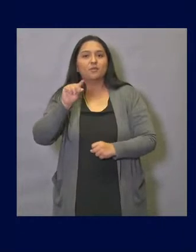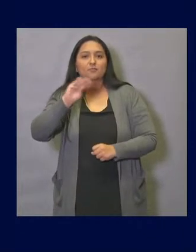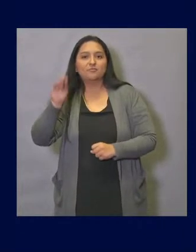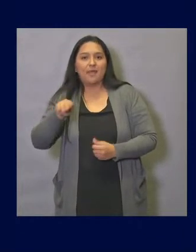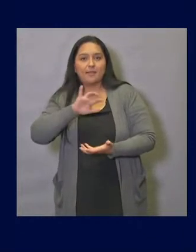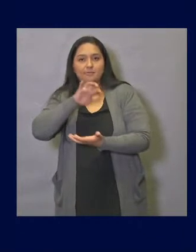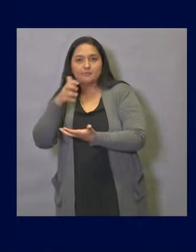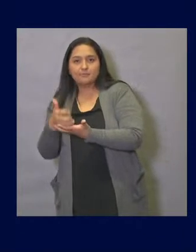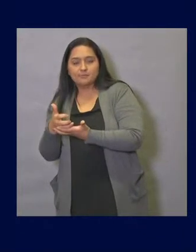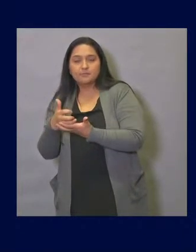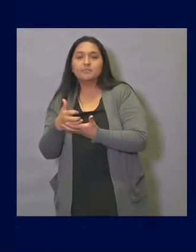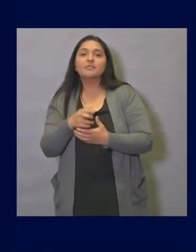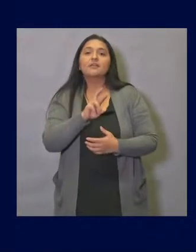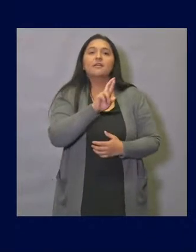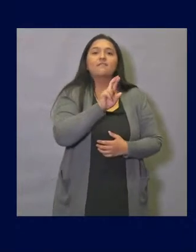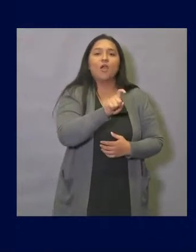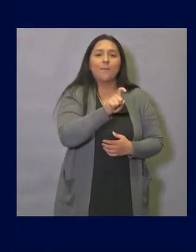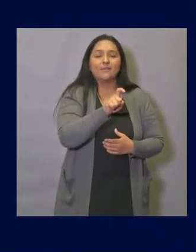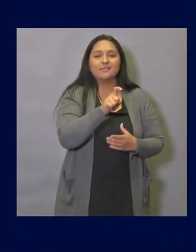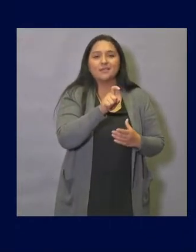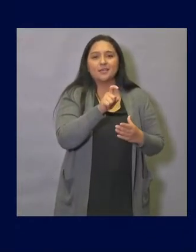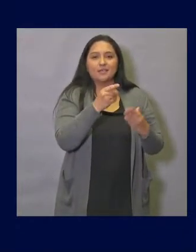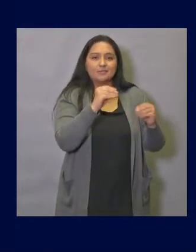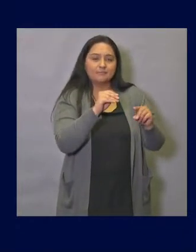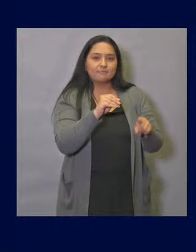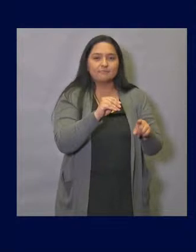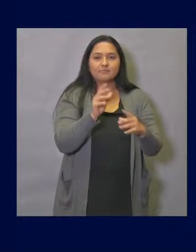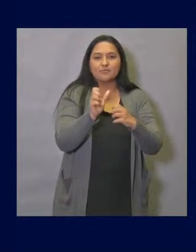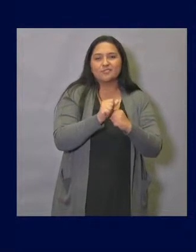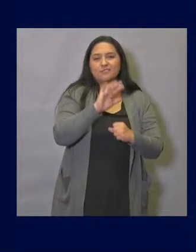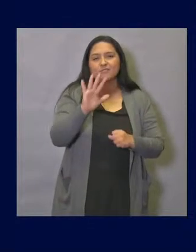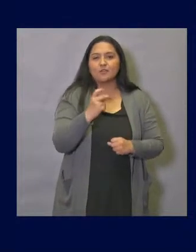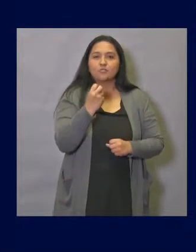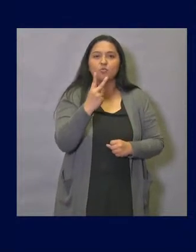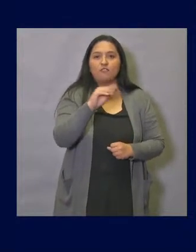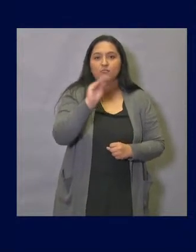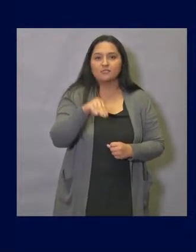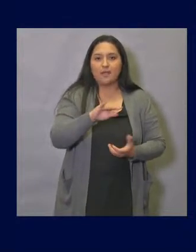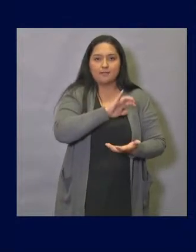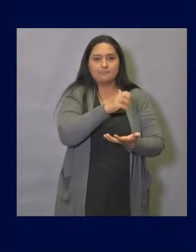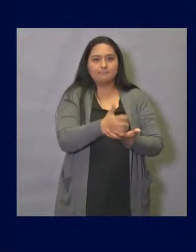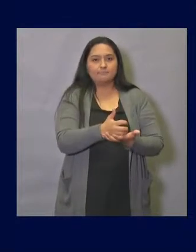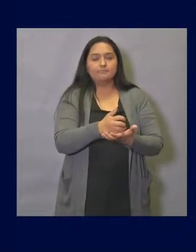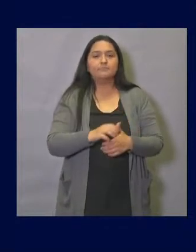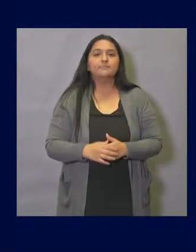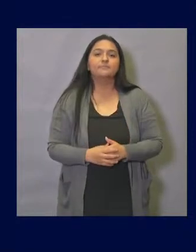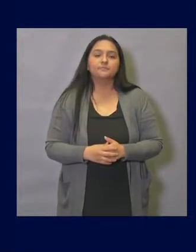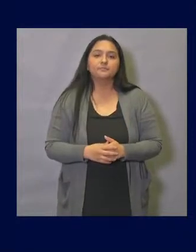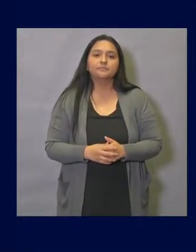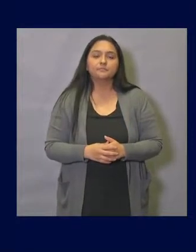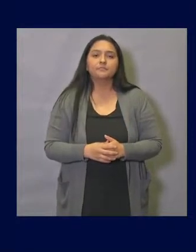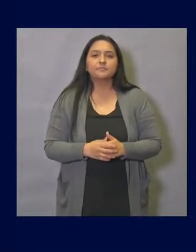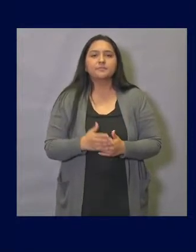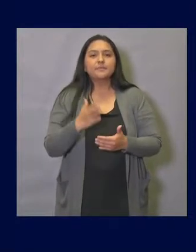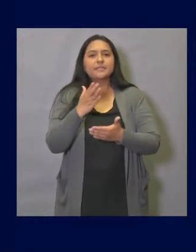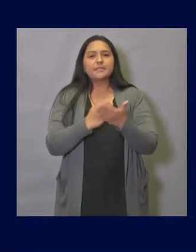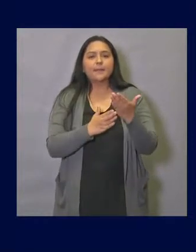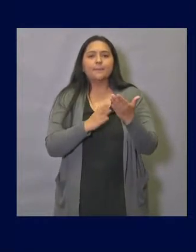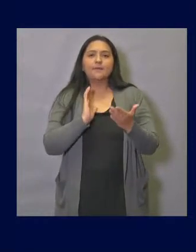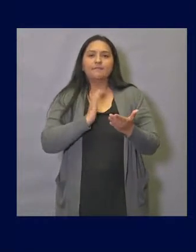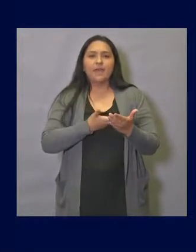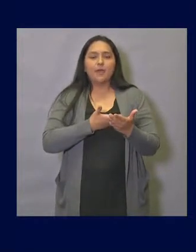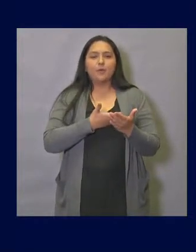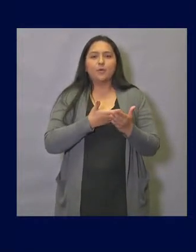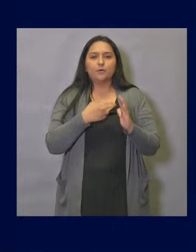y las farmacias han recibido un poco más del 12% de las dosis. Estamos cambiando algunas de nuestras asignaciones a